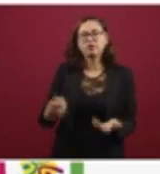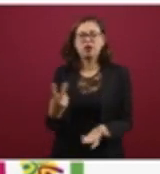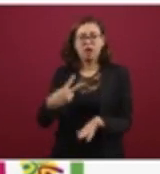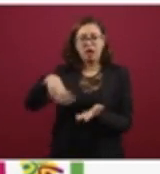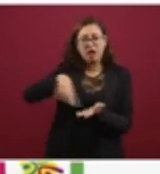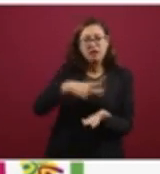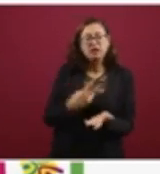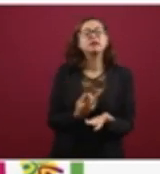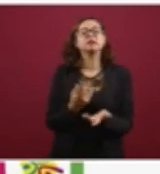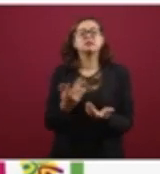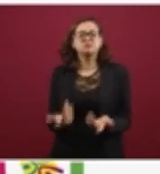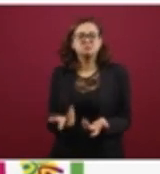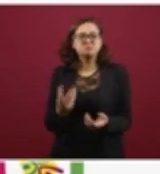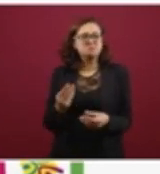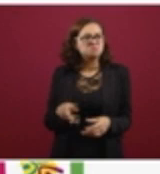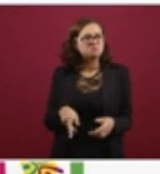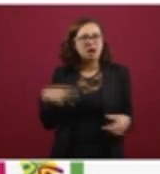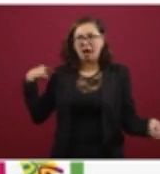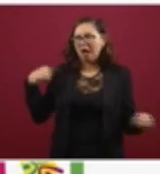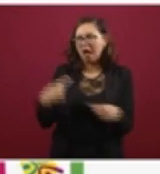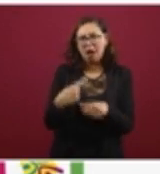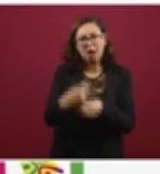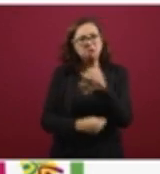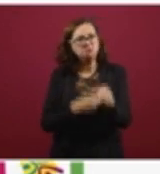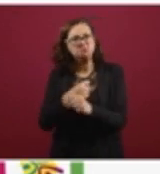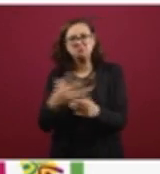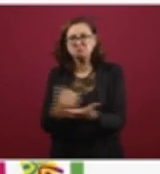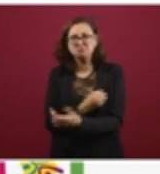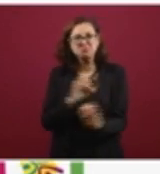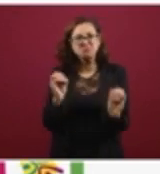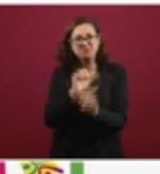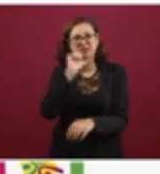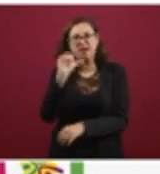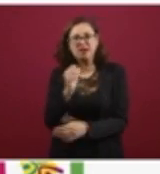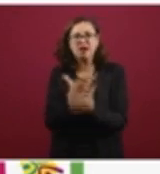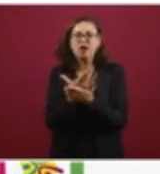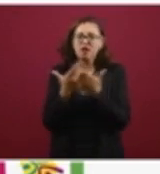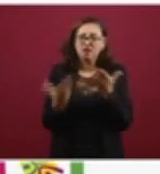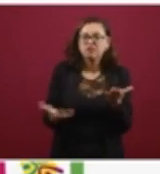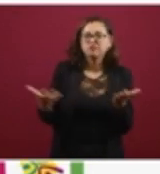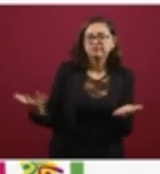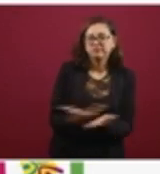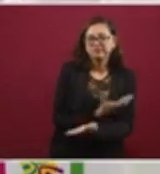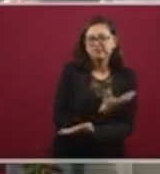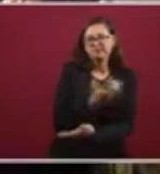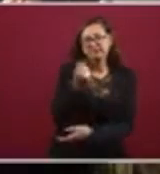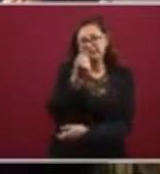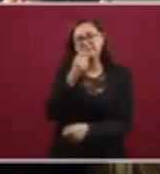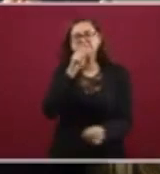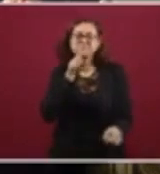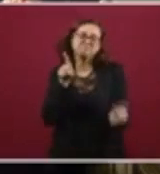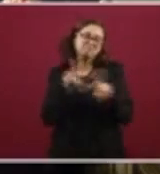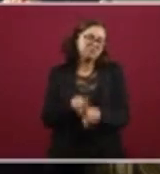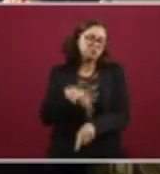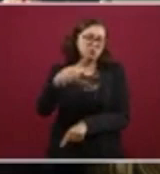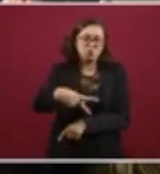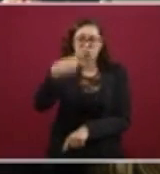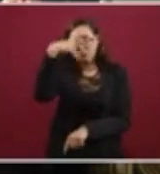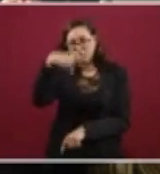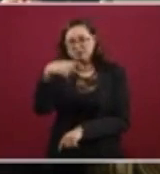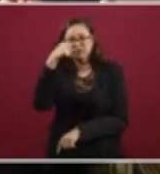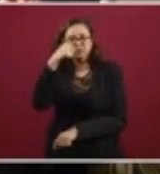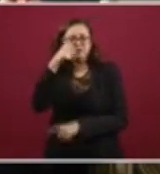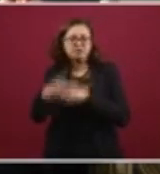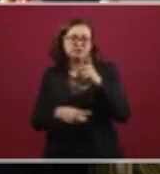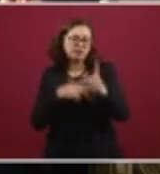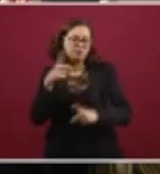de no obtener metales, y los deportes pues ya muy pues clásicos de nuestro